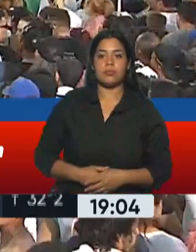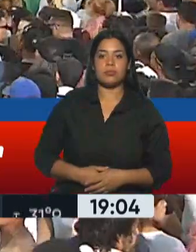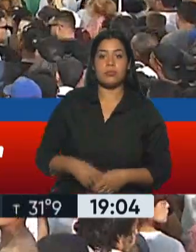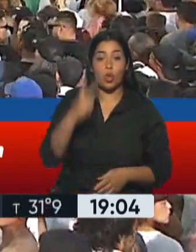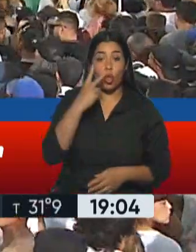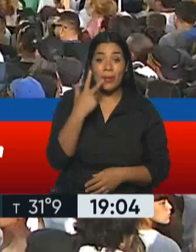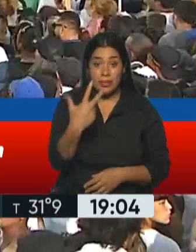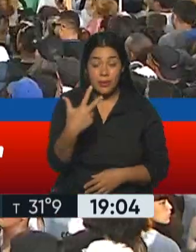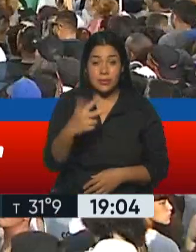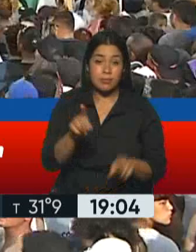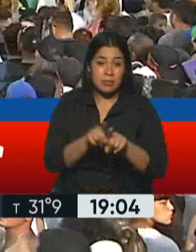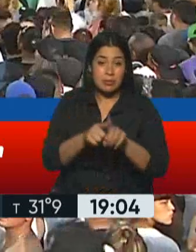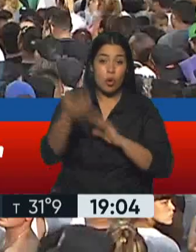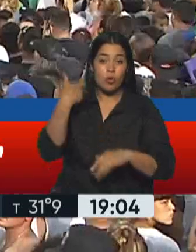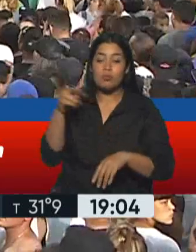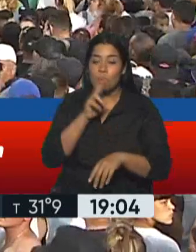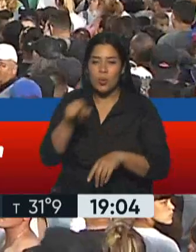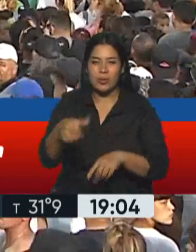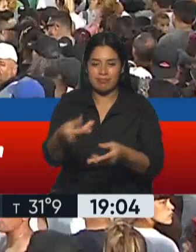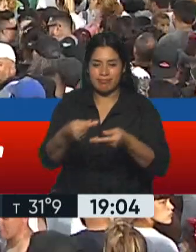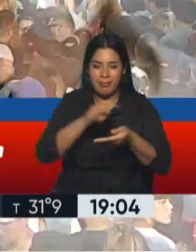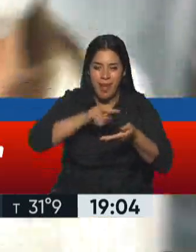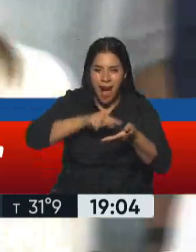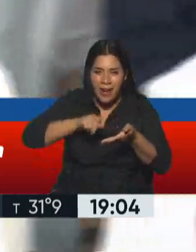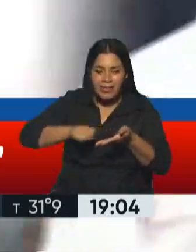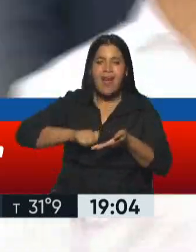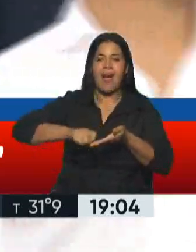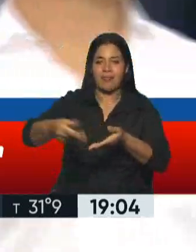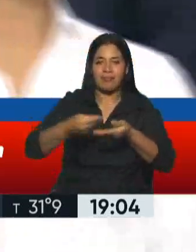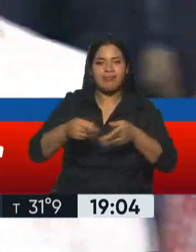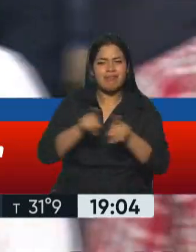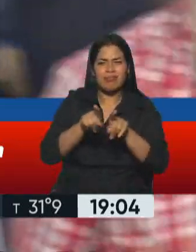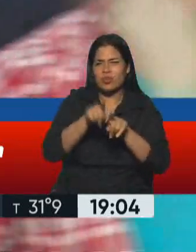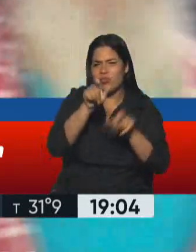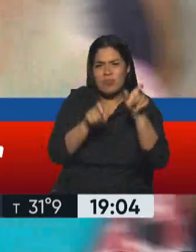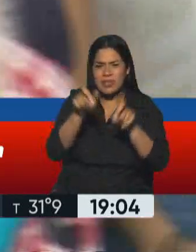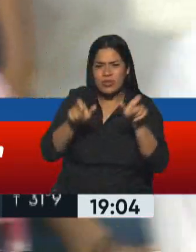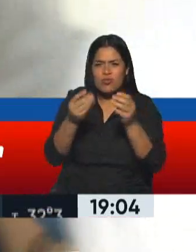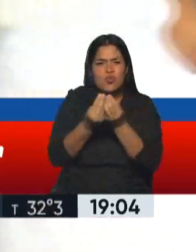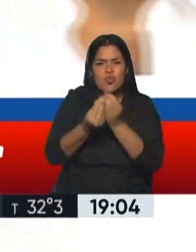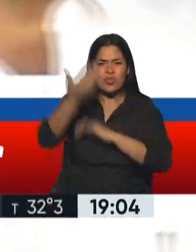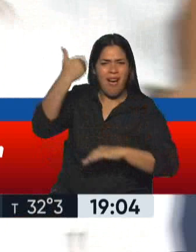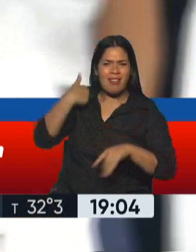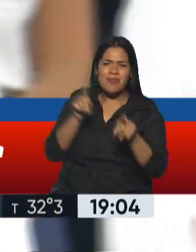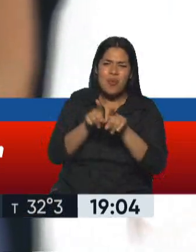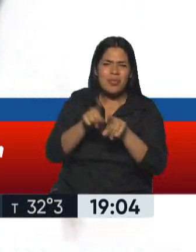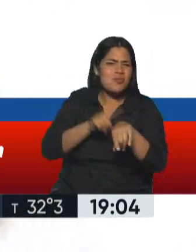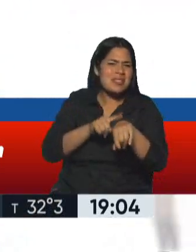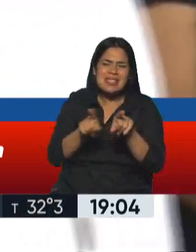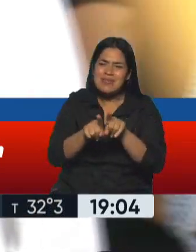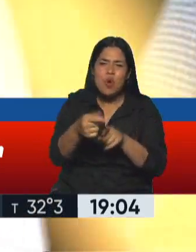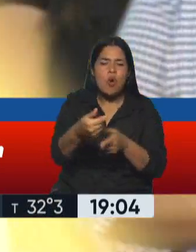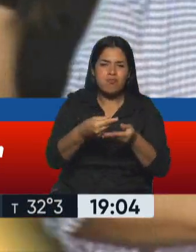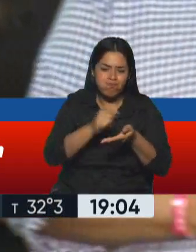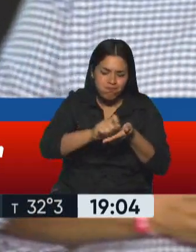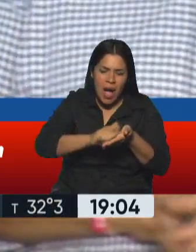cartita, muchos argentinos y muchas argentinas nos daban cartitas en aquel momento. Y en el año 2003,